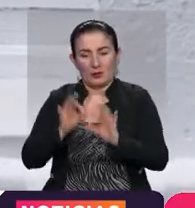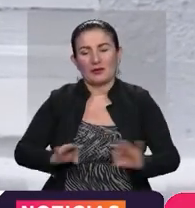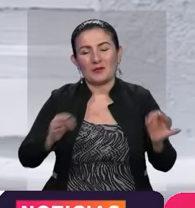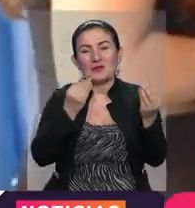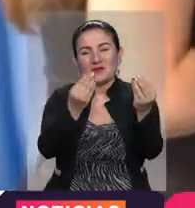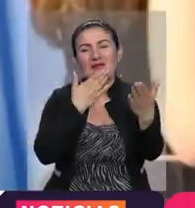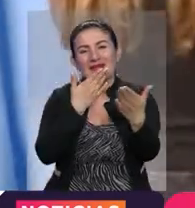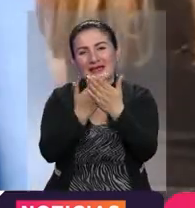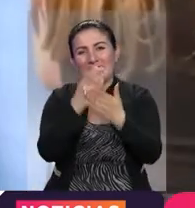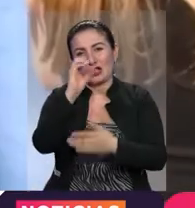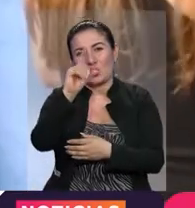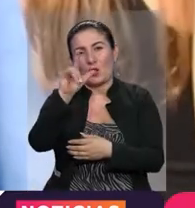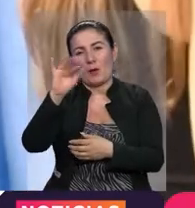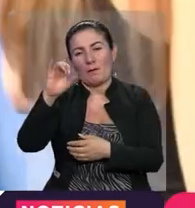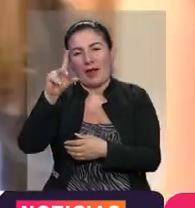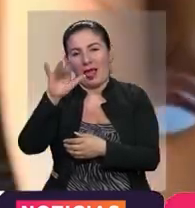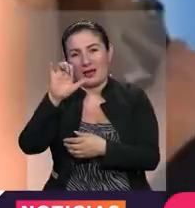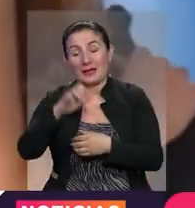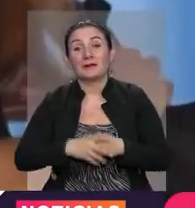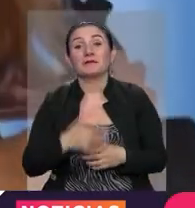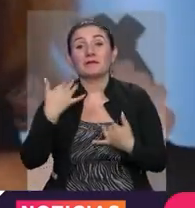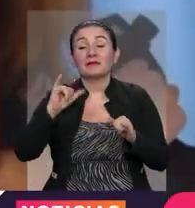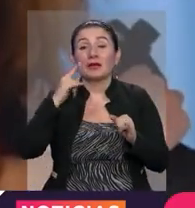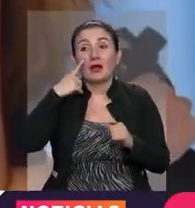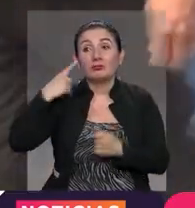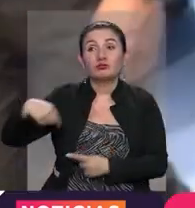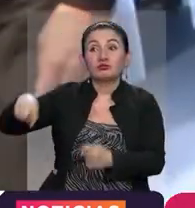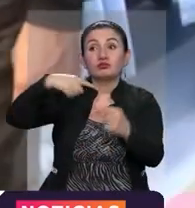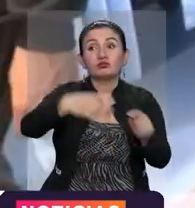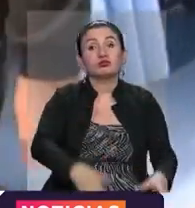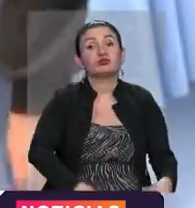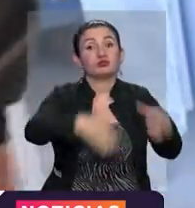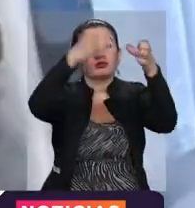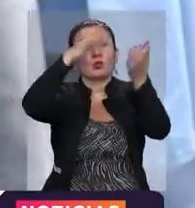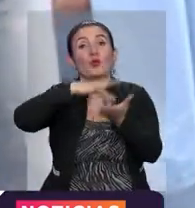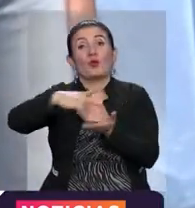Muchas gracias, Coldplay. El recorrido se realizó en el pabellón de quemados y urgencias pediátricas.